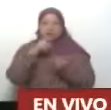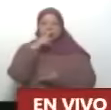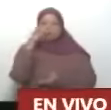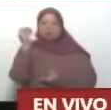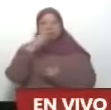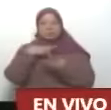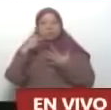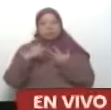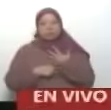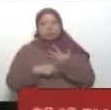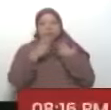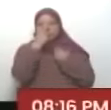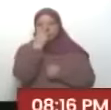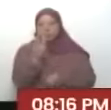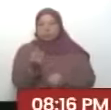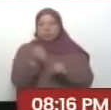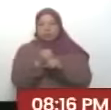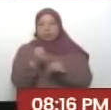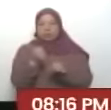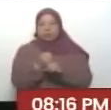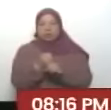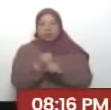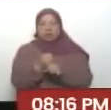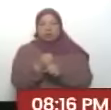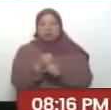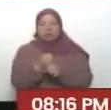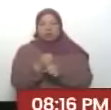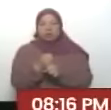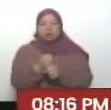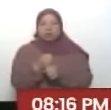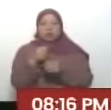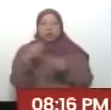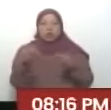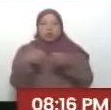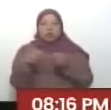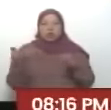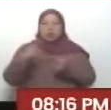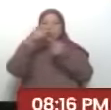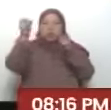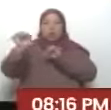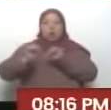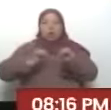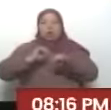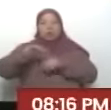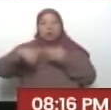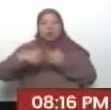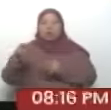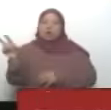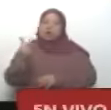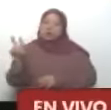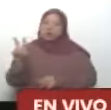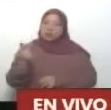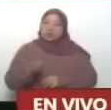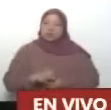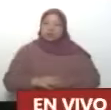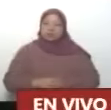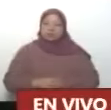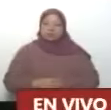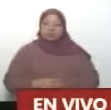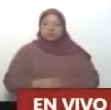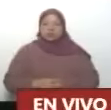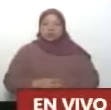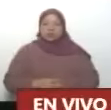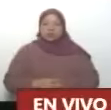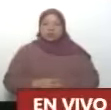Reflexión, donde he invitado a el comando de campaña del movimiento Venezuela Toda, a casi